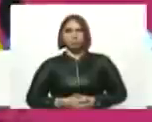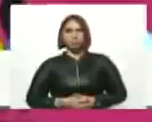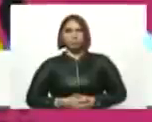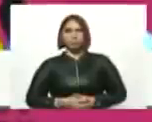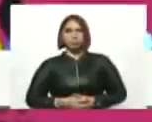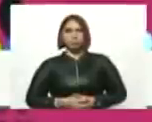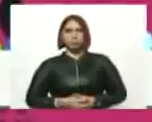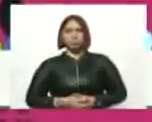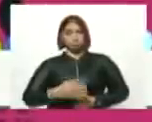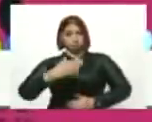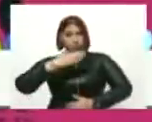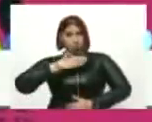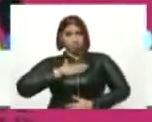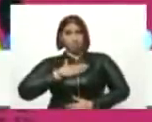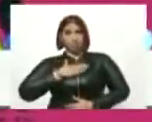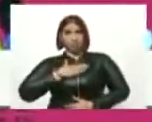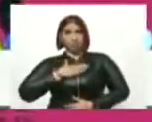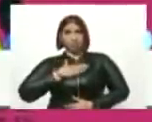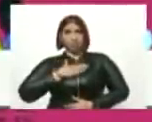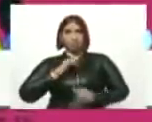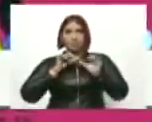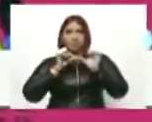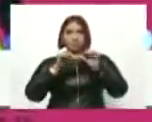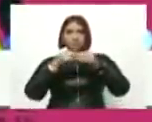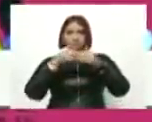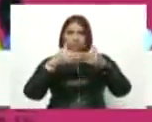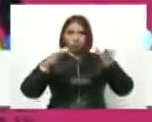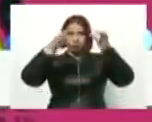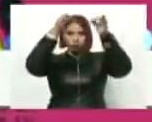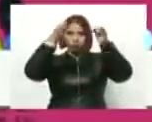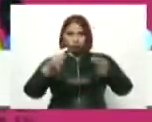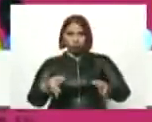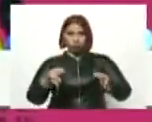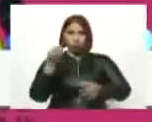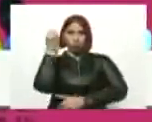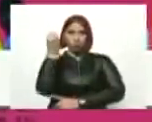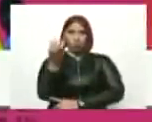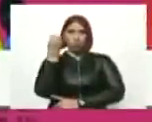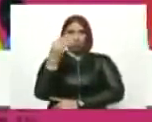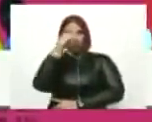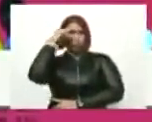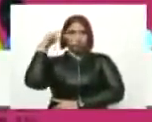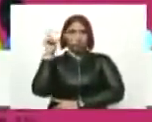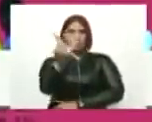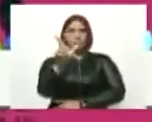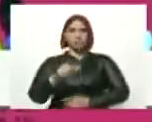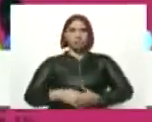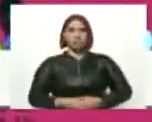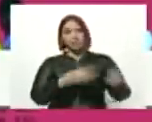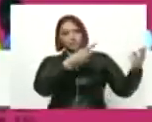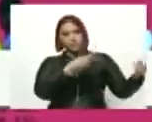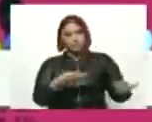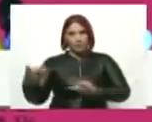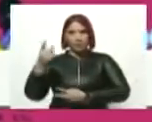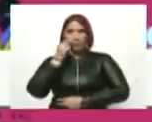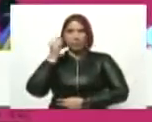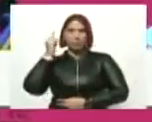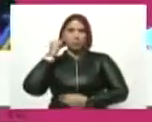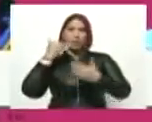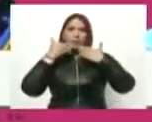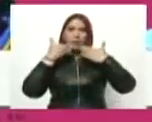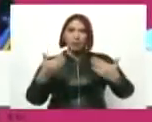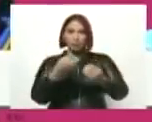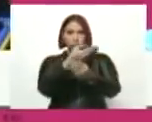En lo que me compete a mí, queda abierto formalmente este congreso de nuestro partido. Bienvenidos y bienvenidas. Muchas gracias a